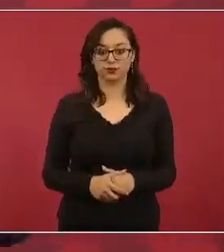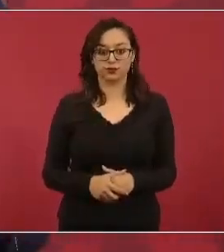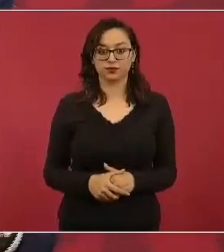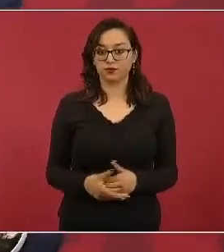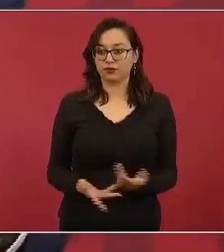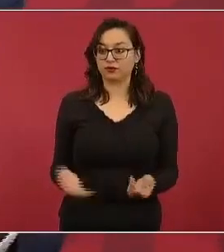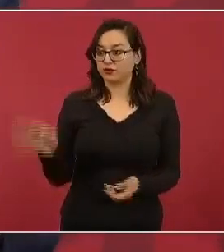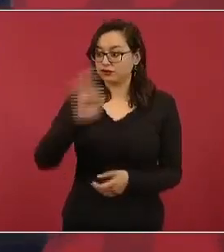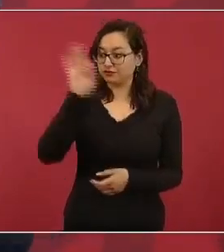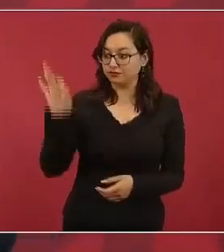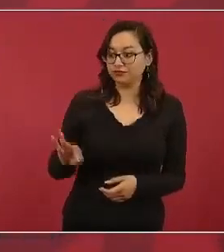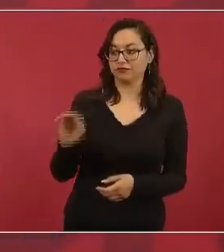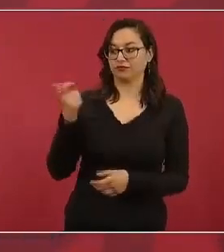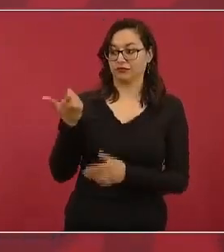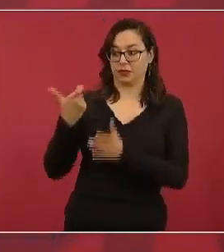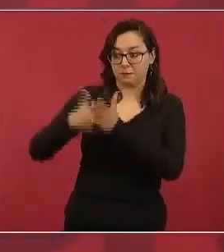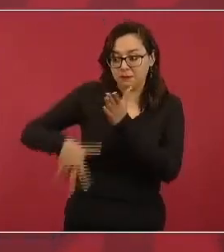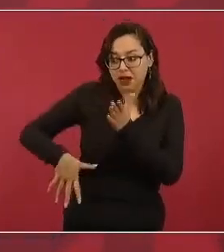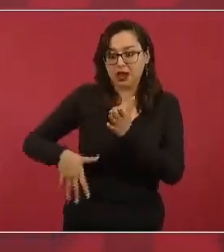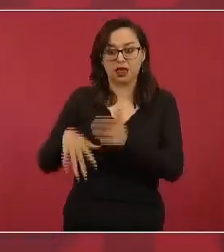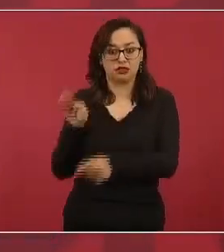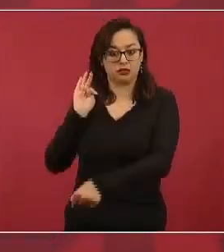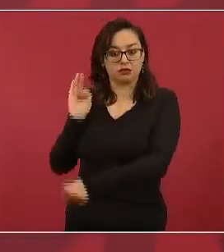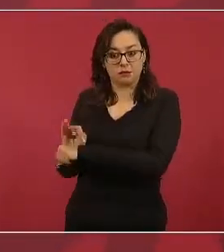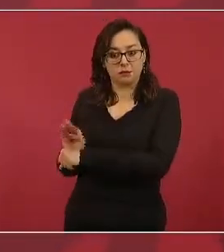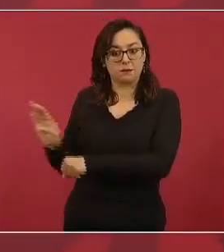recibiendo subsidio